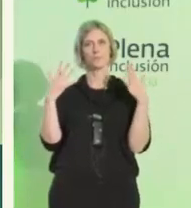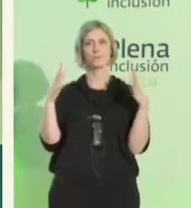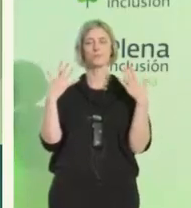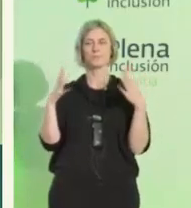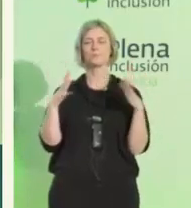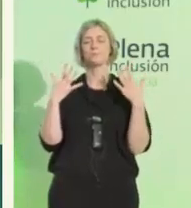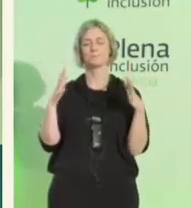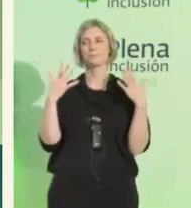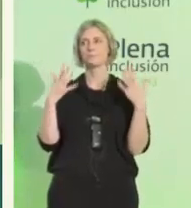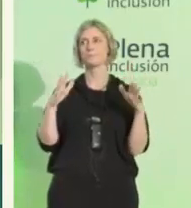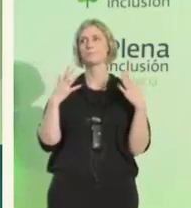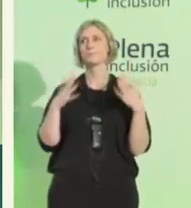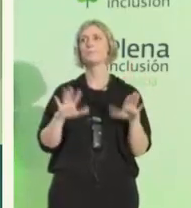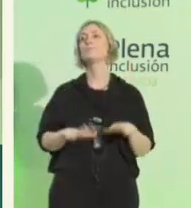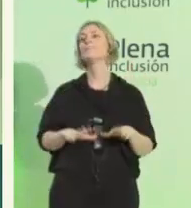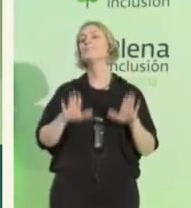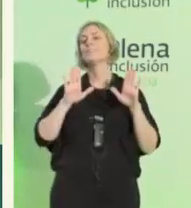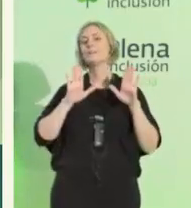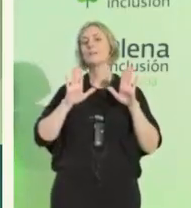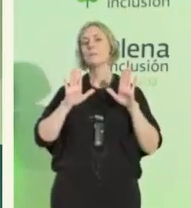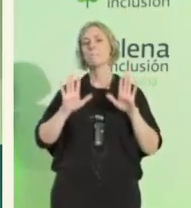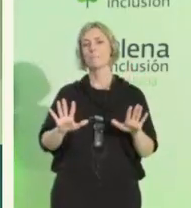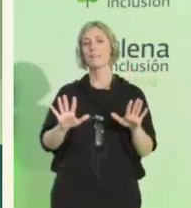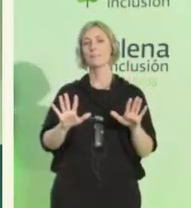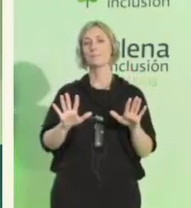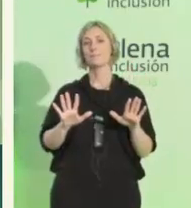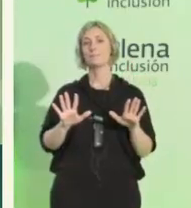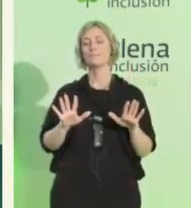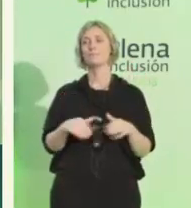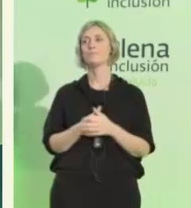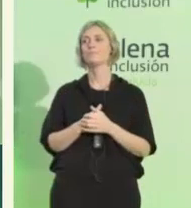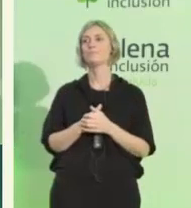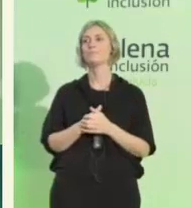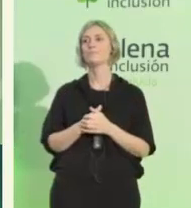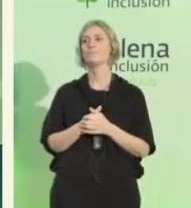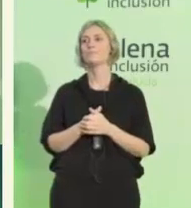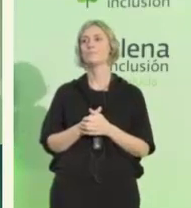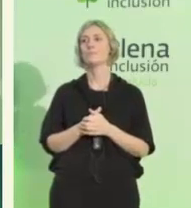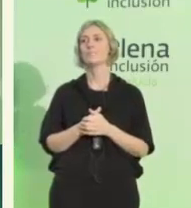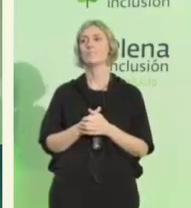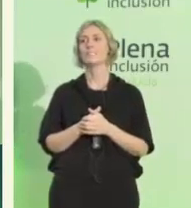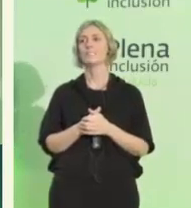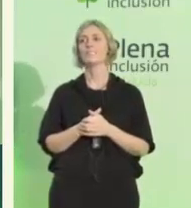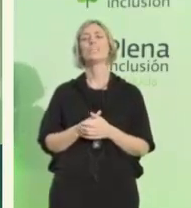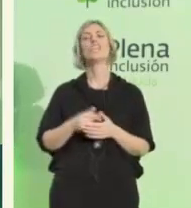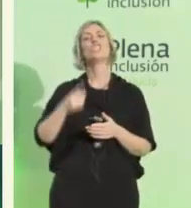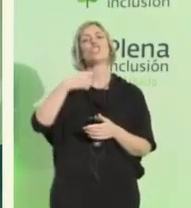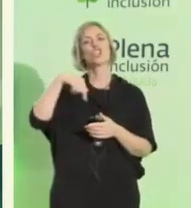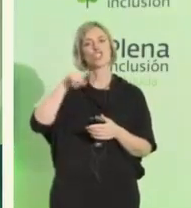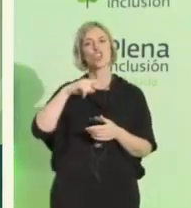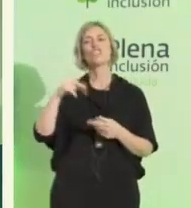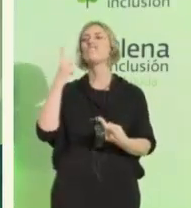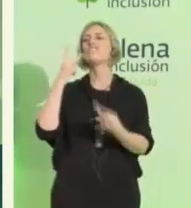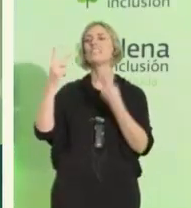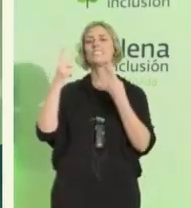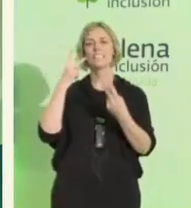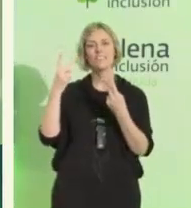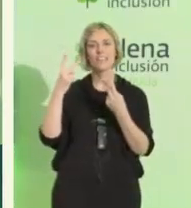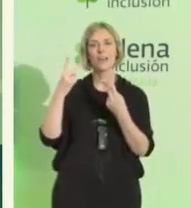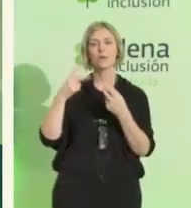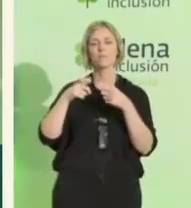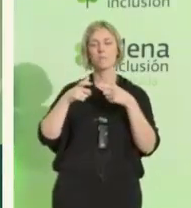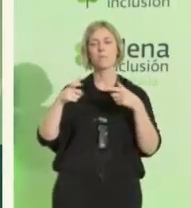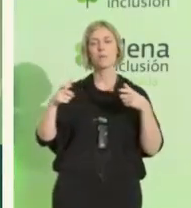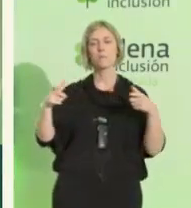pero cada vez más visible porque mostramos lo que somos porque apostamos como